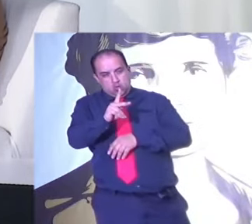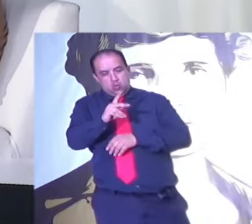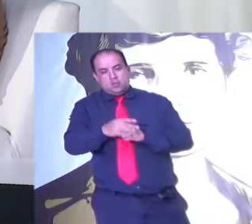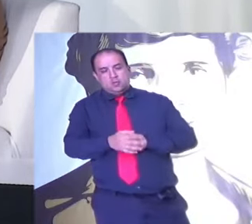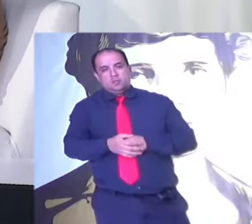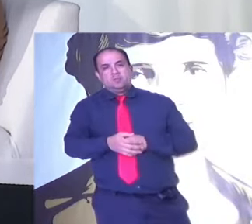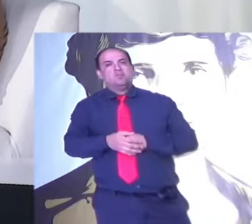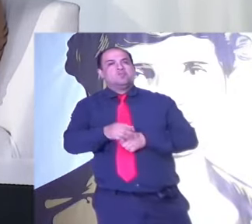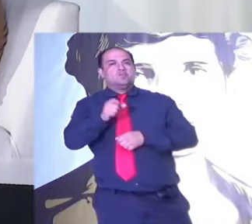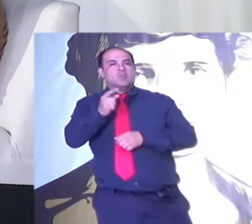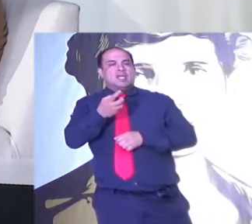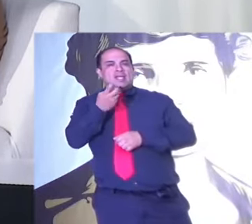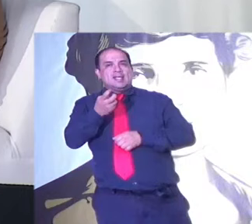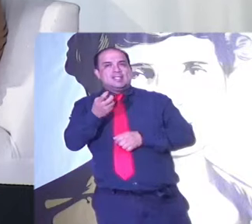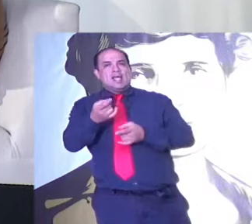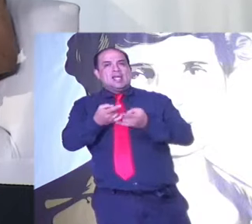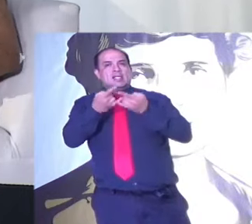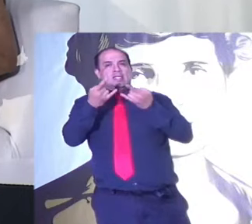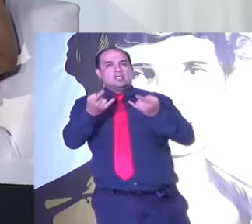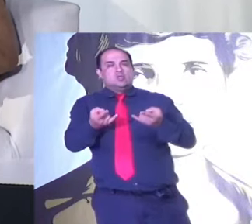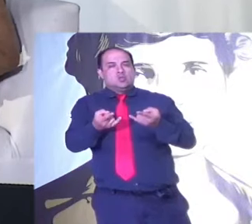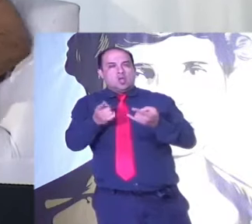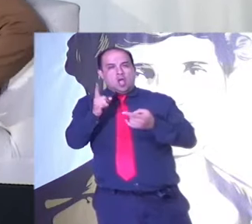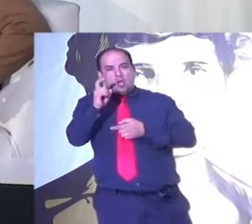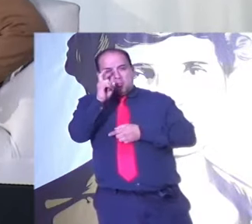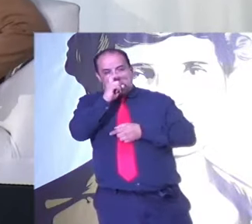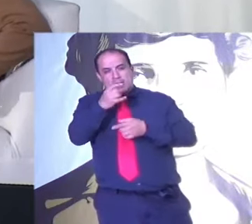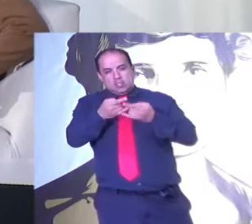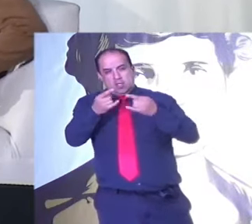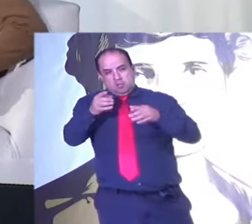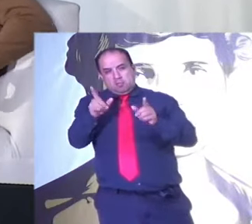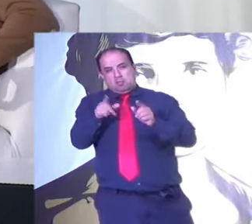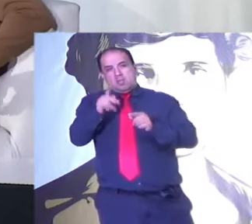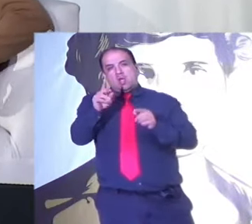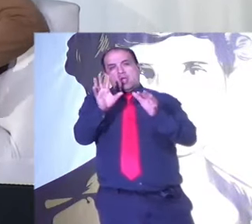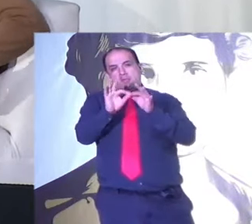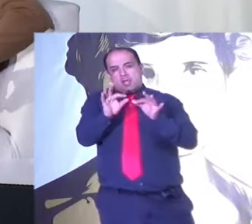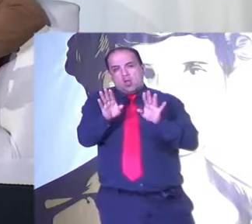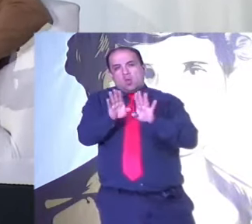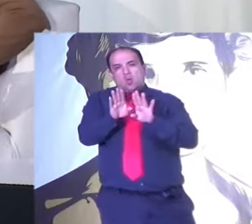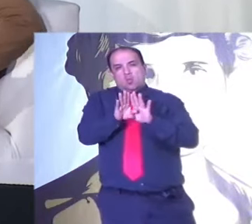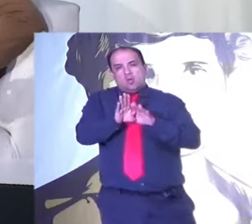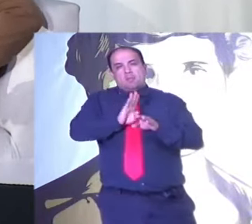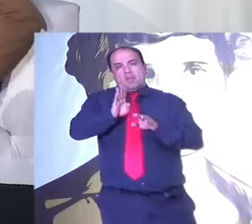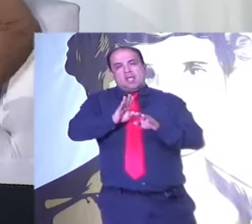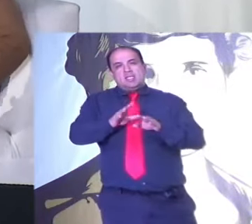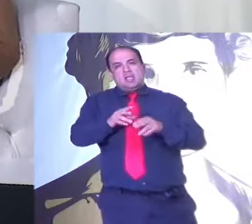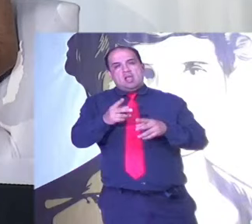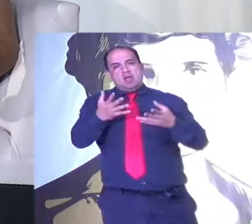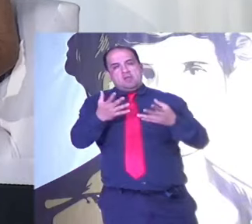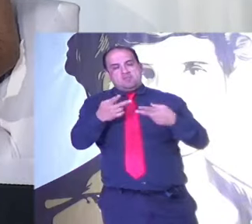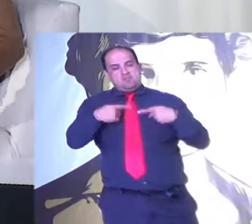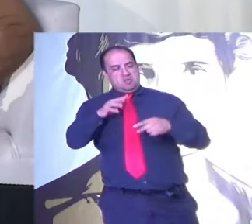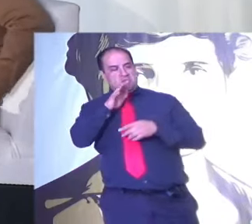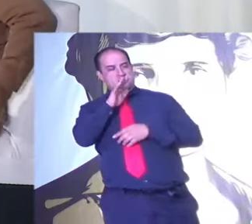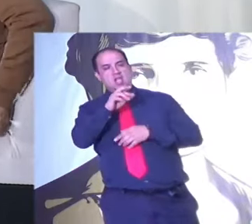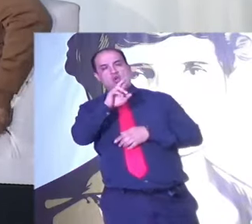Mente, pues es una biografía apócrifa de un dueto norteño, pero contada como si fueran estrellas rock and rolleras, ¿no? Como si fueran los